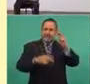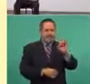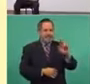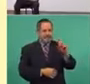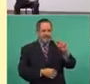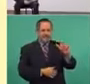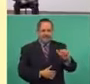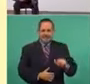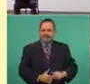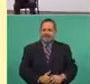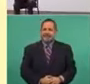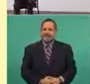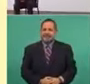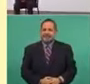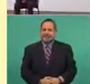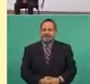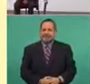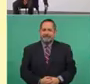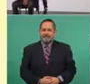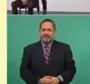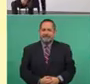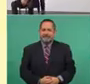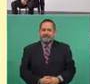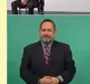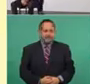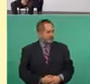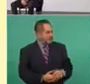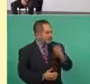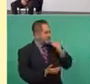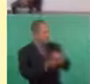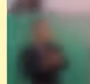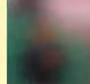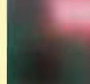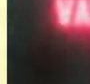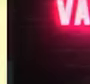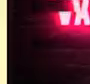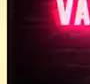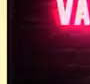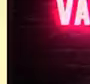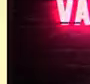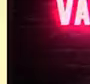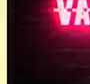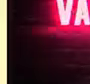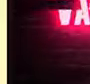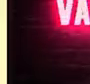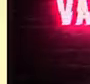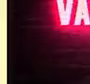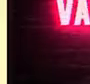Muy bien, muchas gracias al presidente de Irlanda. ¡México!